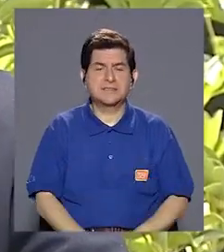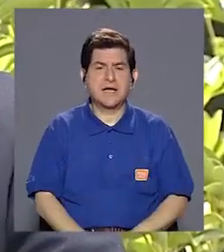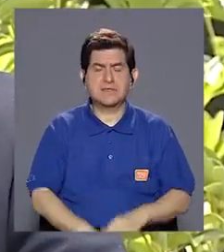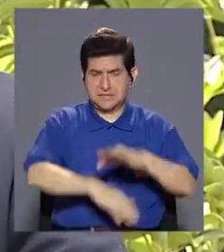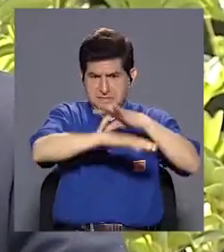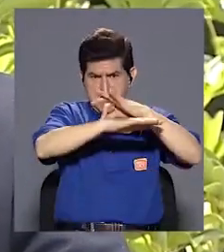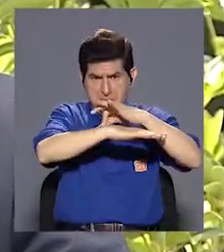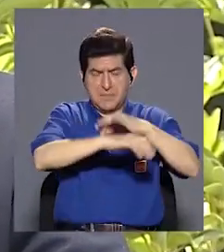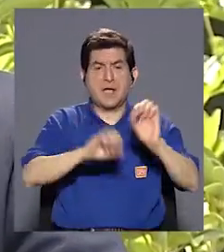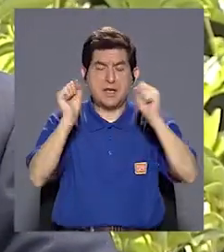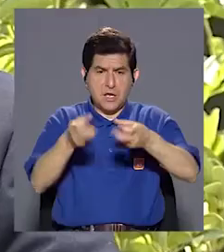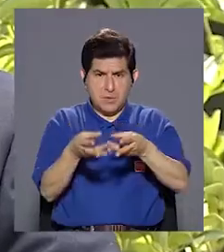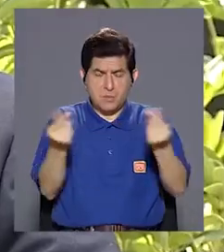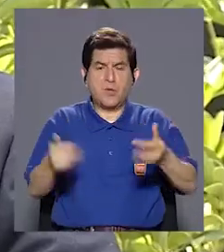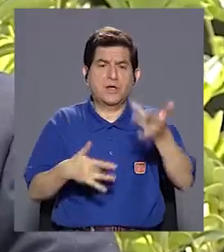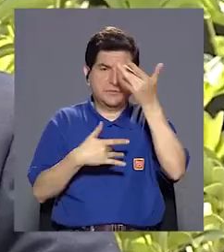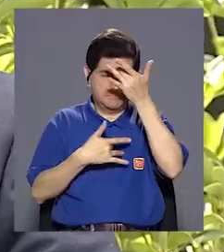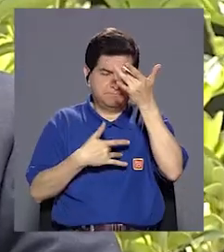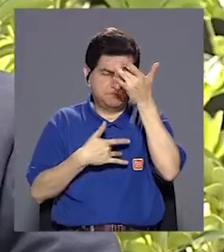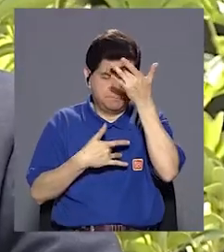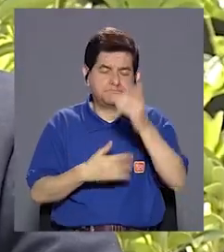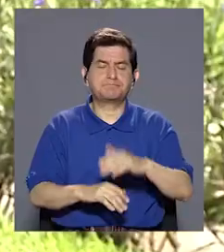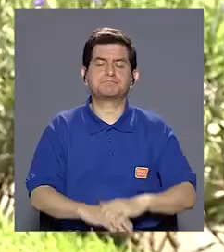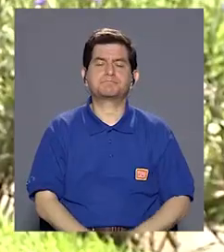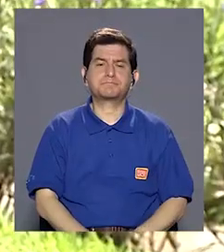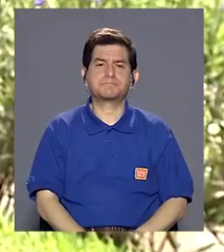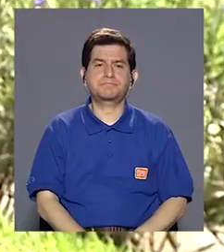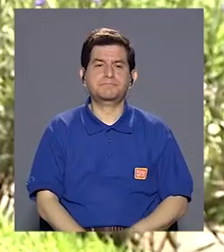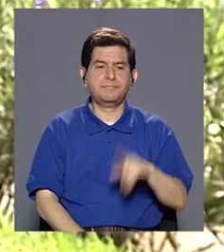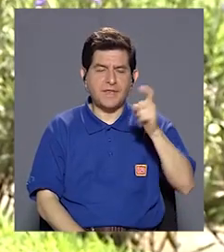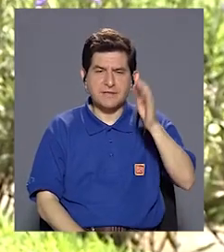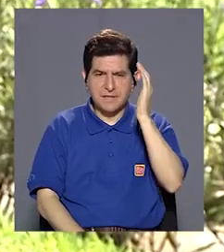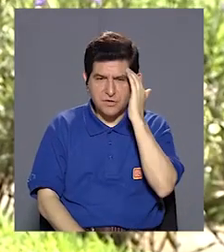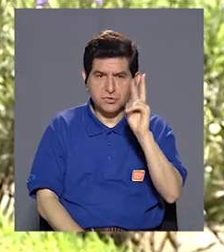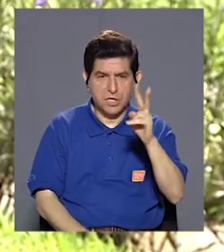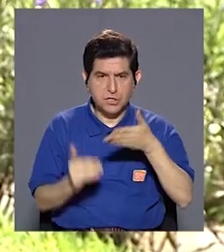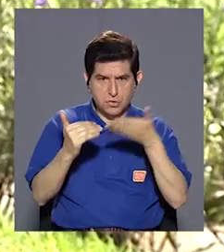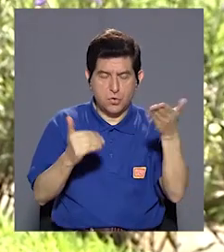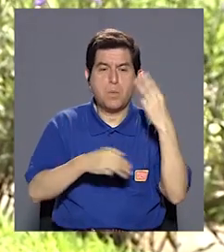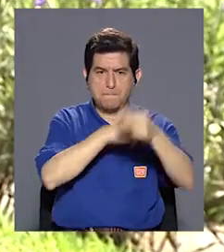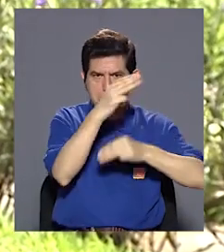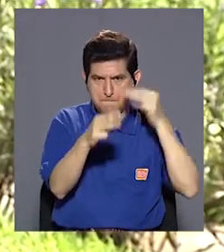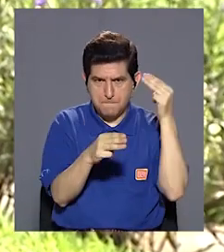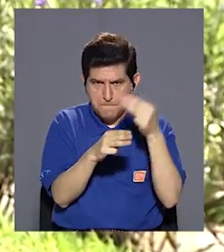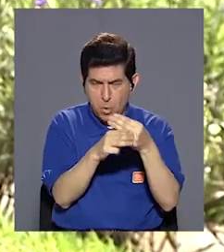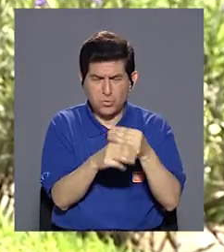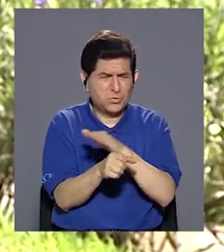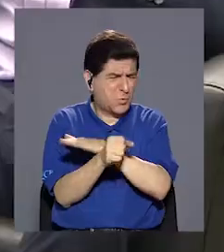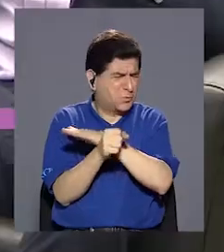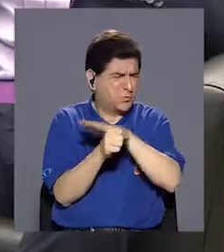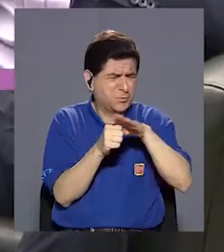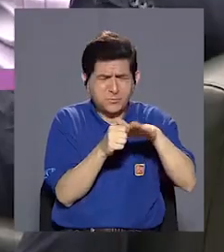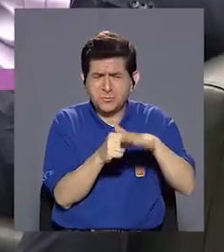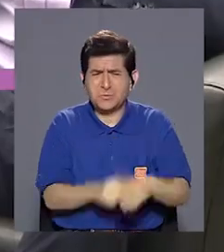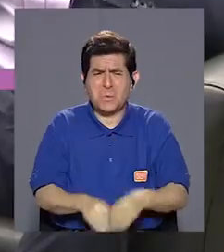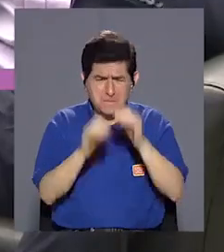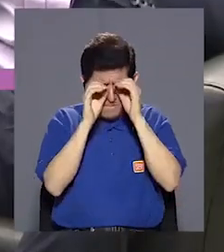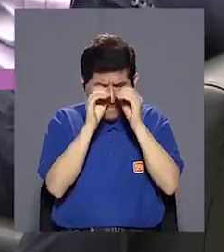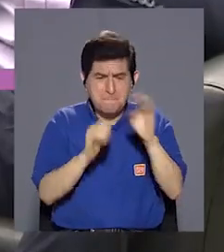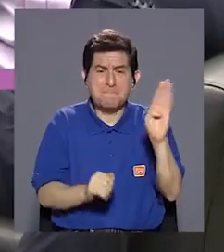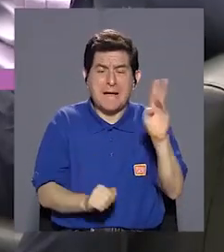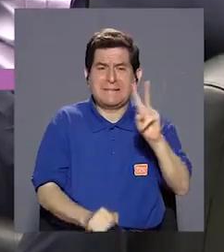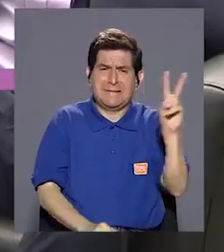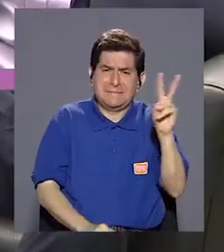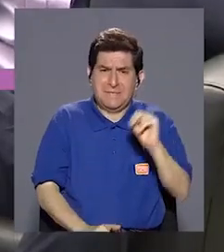y están en nuestra piel y pueden provocarnos enfermedad. Entonces, tenemos que estar conscientes de dos cosas. Vivimos en un mundo lleno de microorganismos,